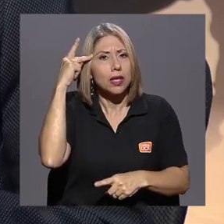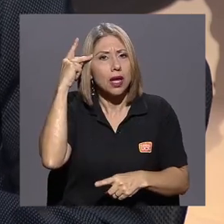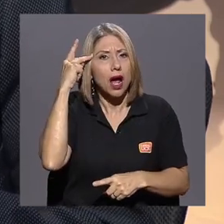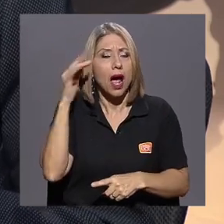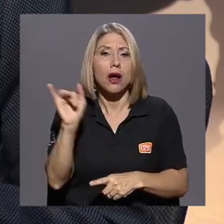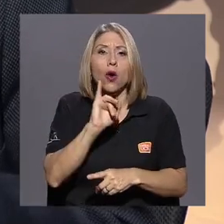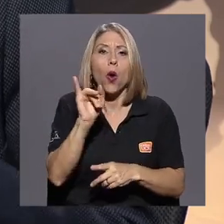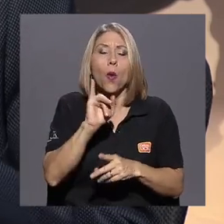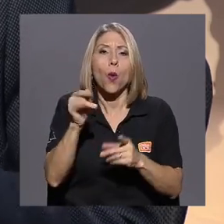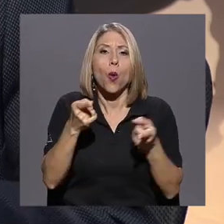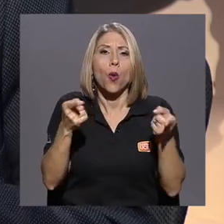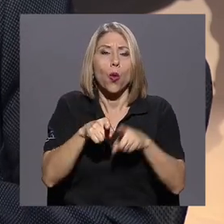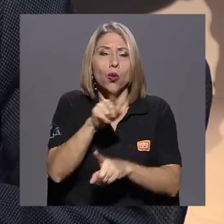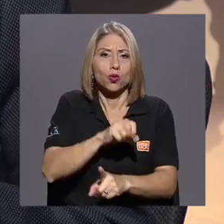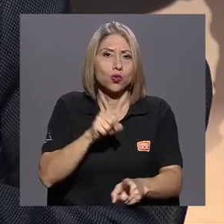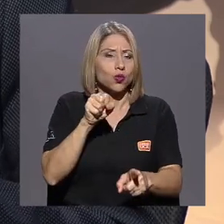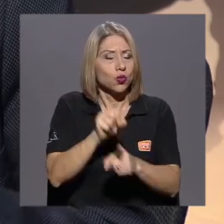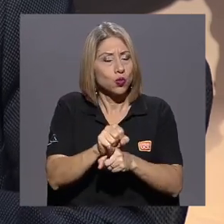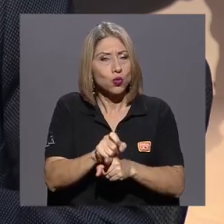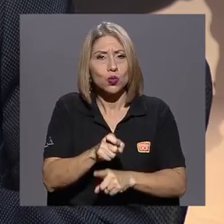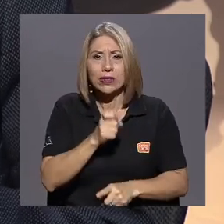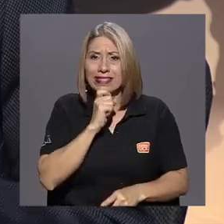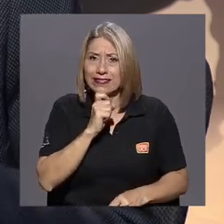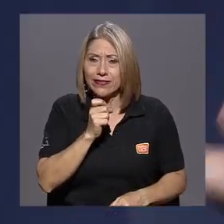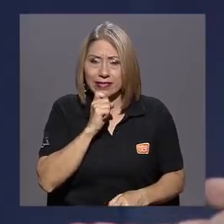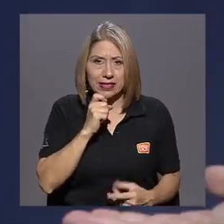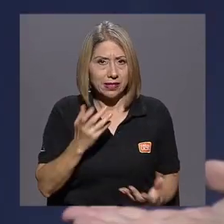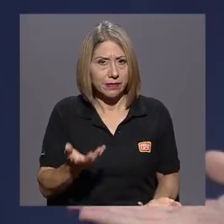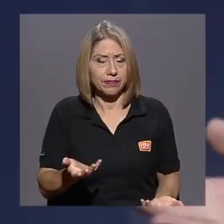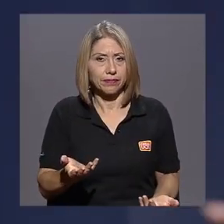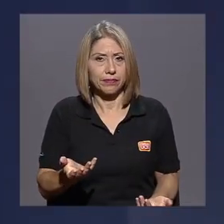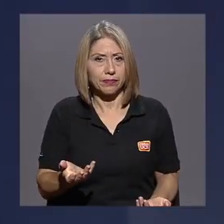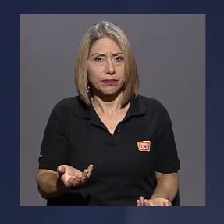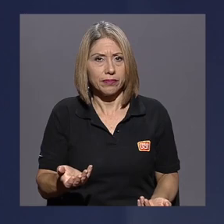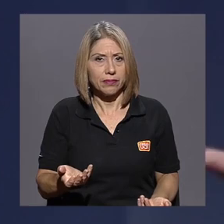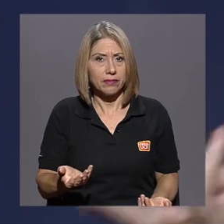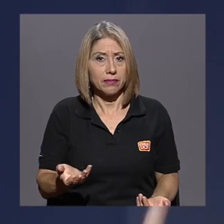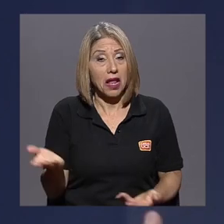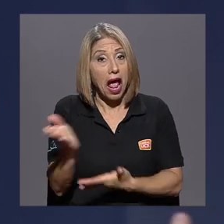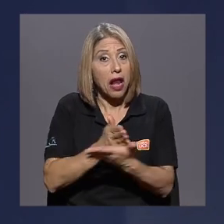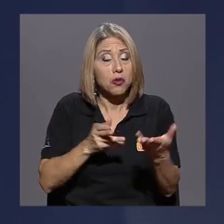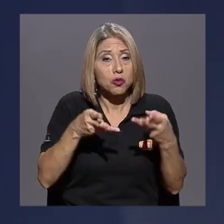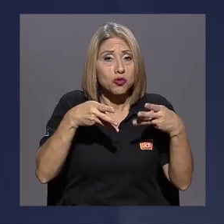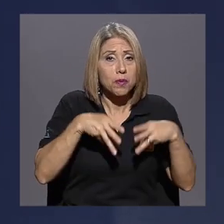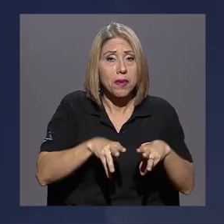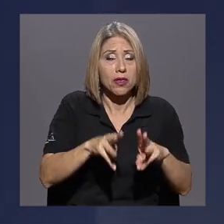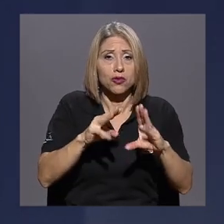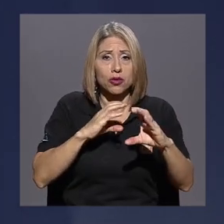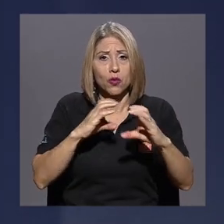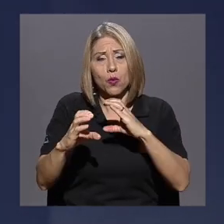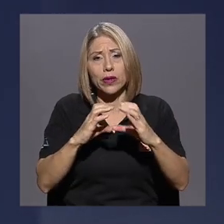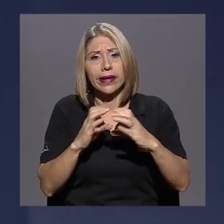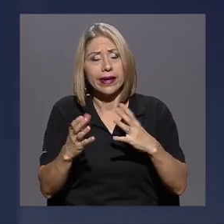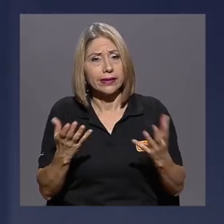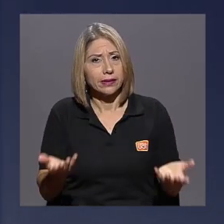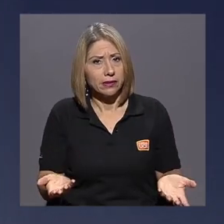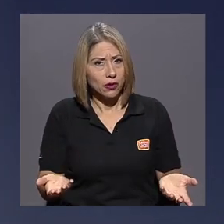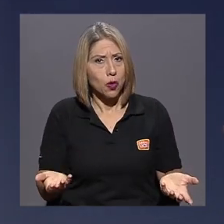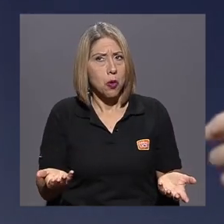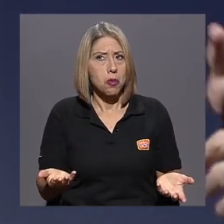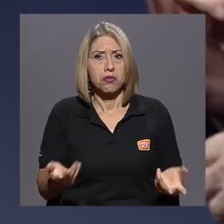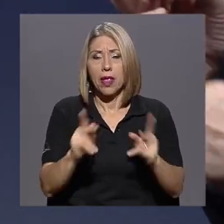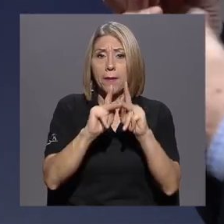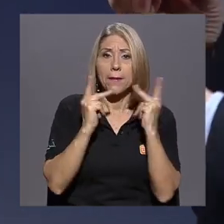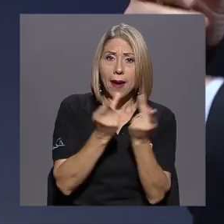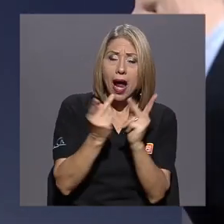coyuntura particularmente difícil, en que algunos de los medios de comunicación,